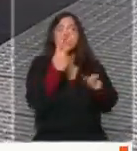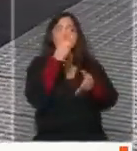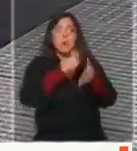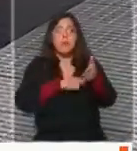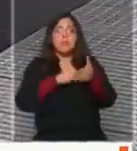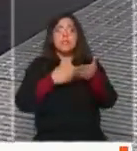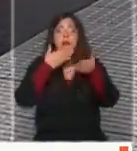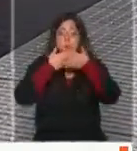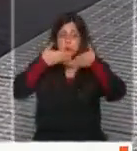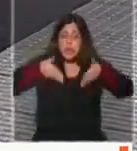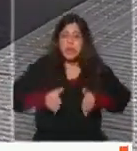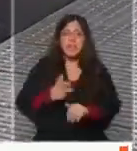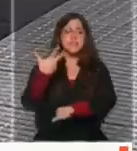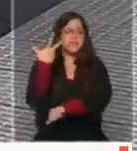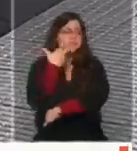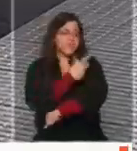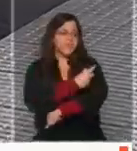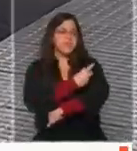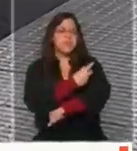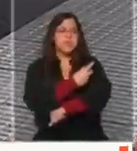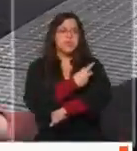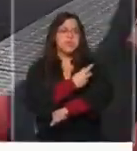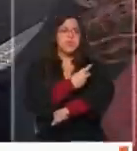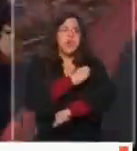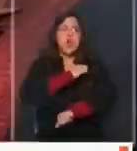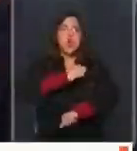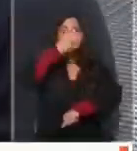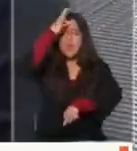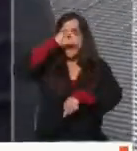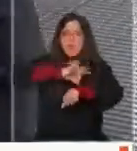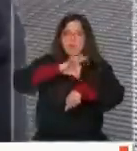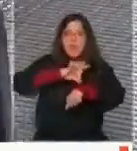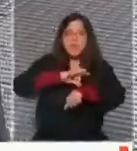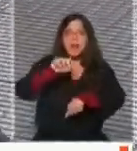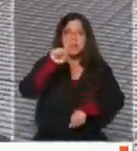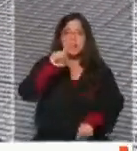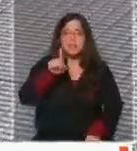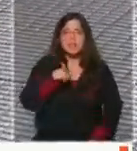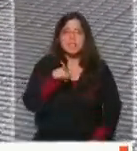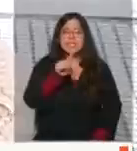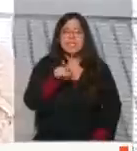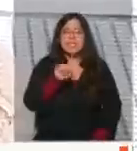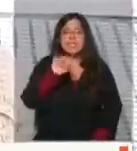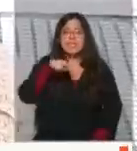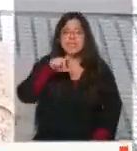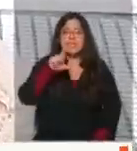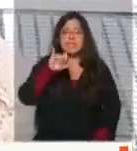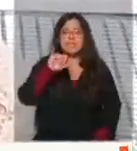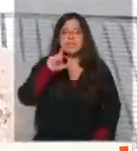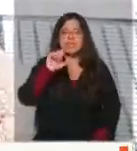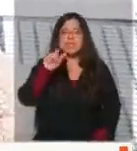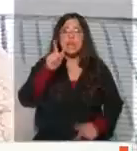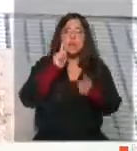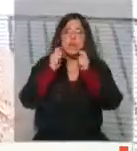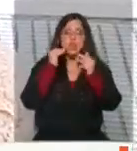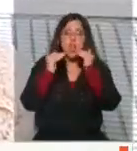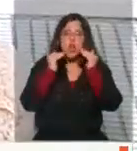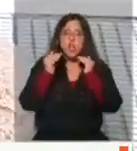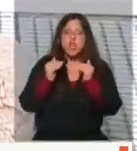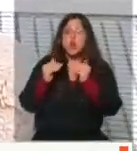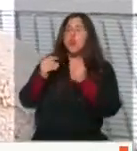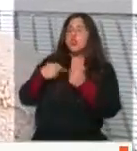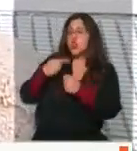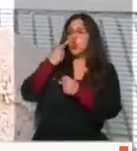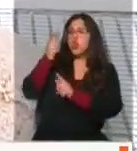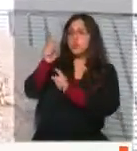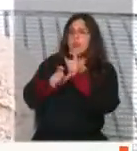nuevo medicamento contra el virus sincicial, enfermedad que puede ser muy peligrosa en los niños. Tengo cercanos que le dio la enfermedad